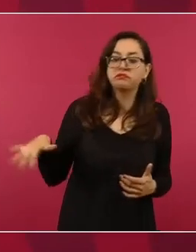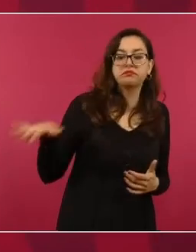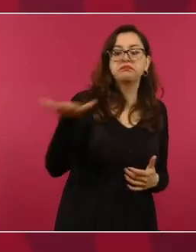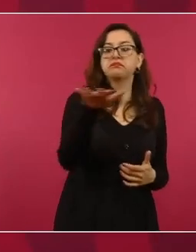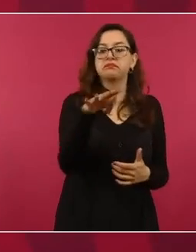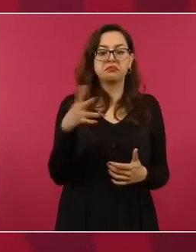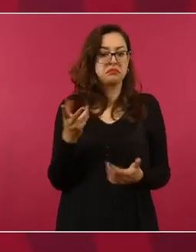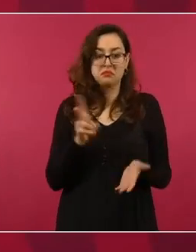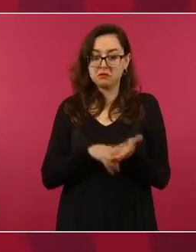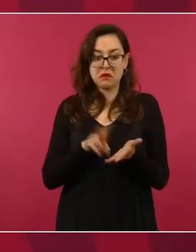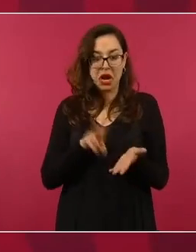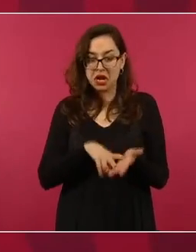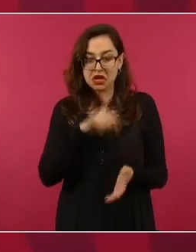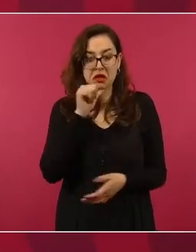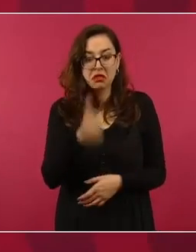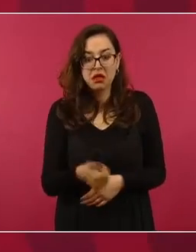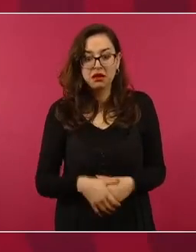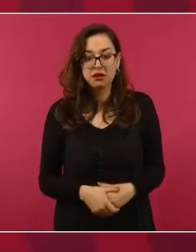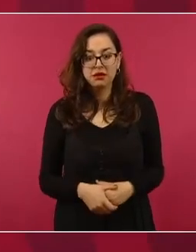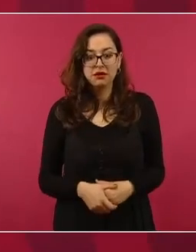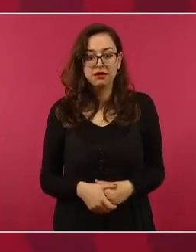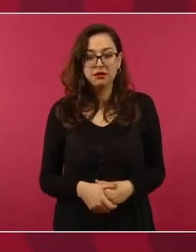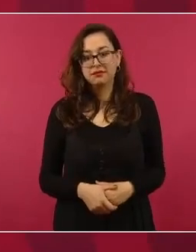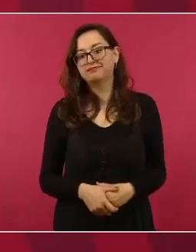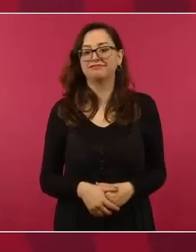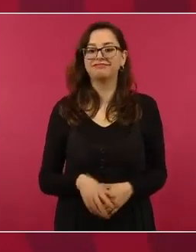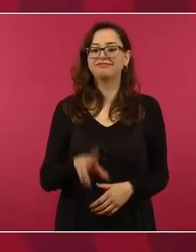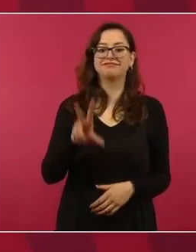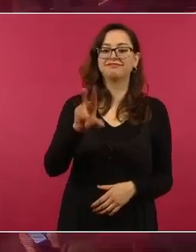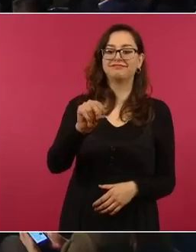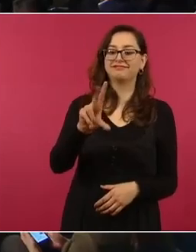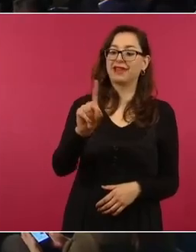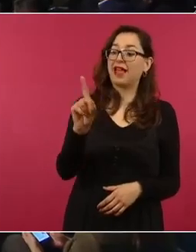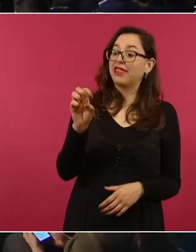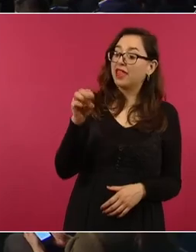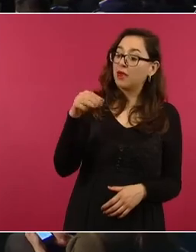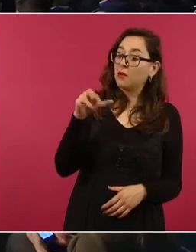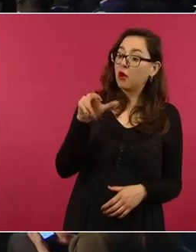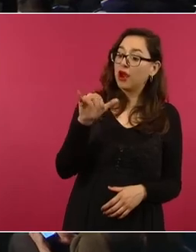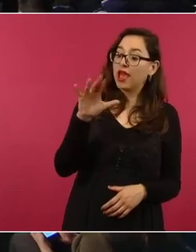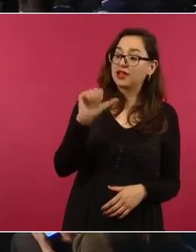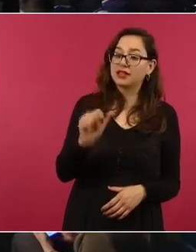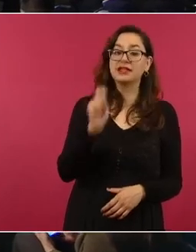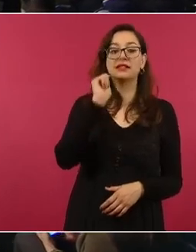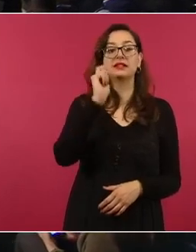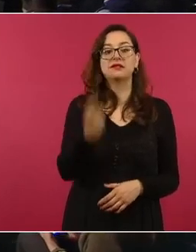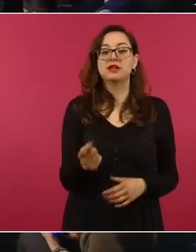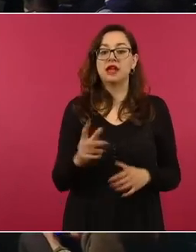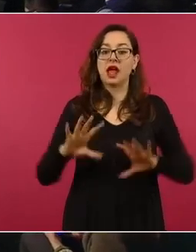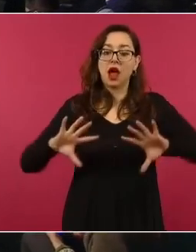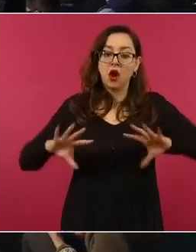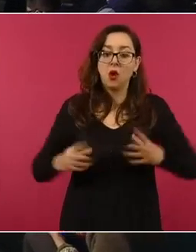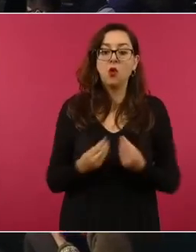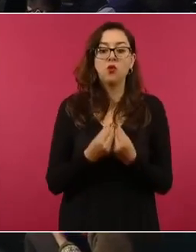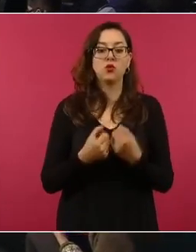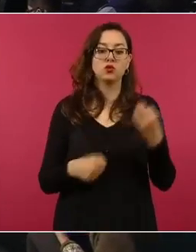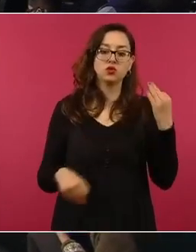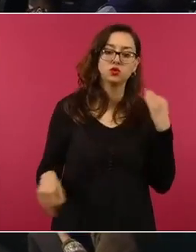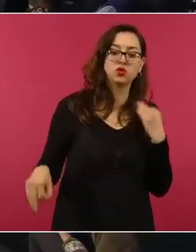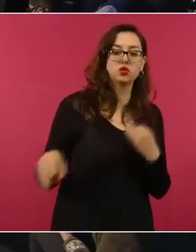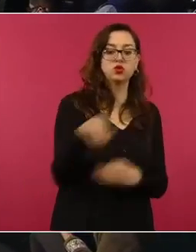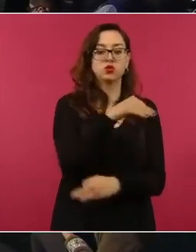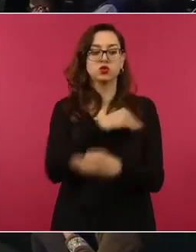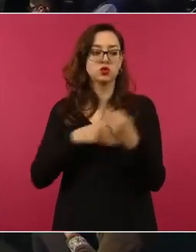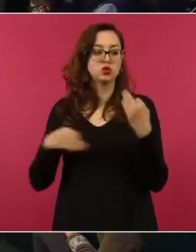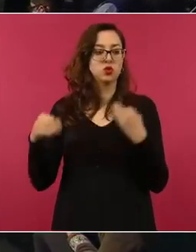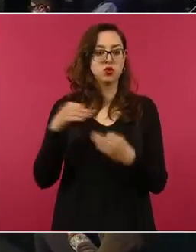para nada, somos todos. La democracia es asunto de todos y por eso se va a presentar.